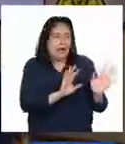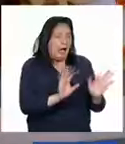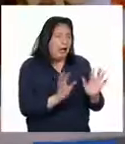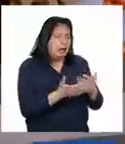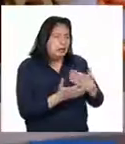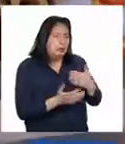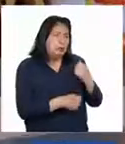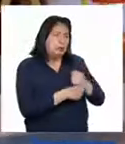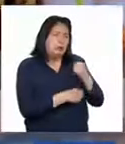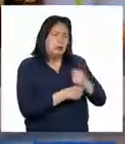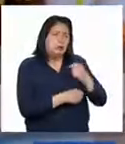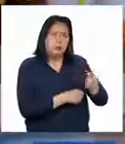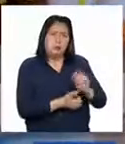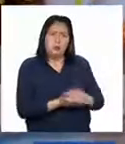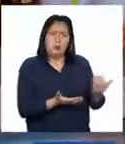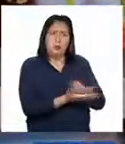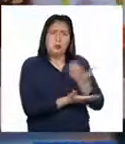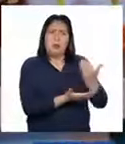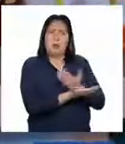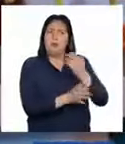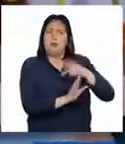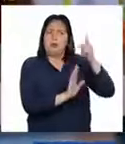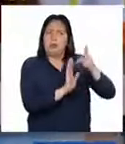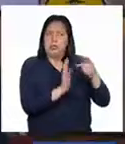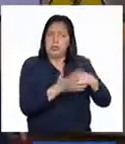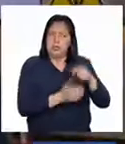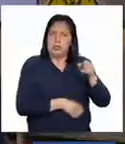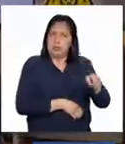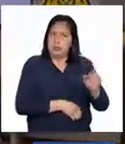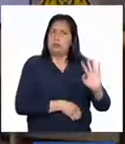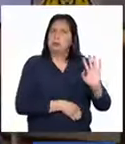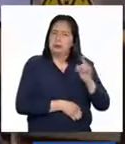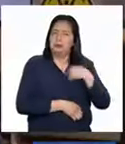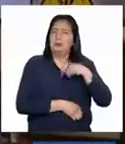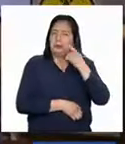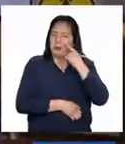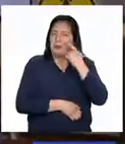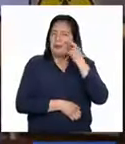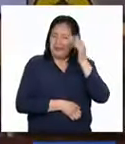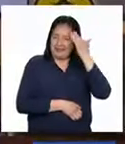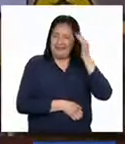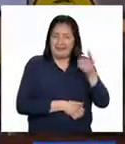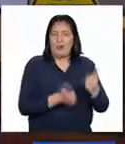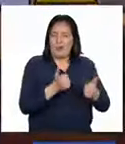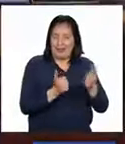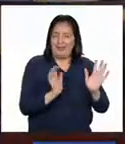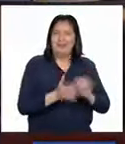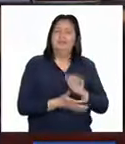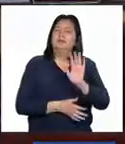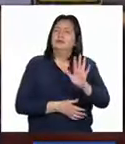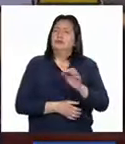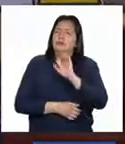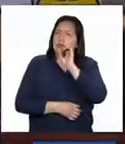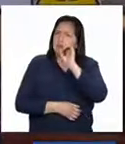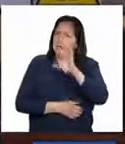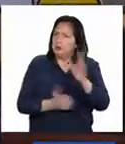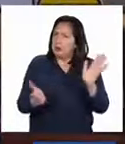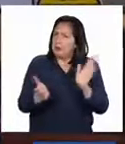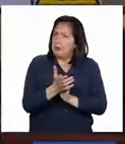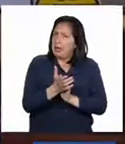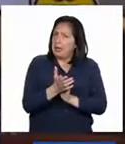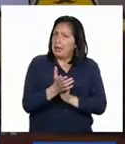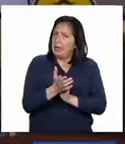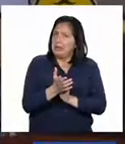he estado trabajando en un nuevo proyecto que no tardarás en descubrir de qué trata. Tan solo debes dar